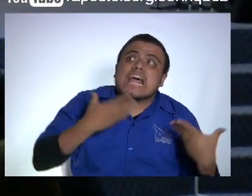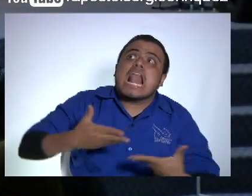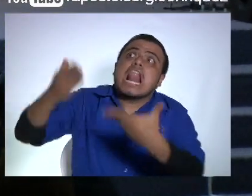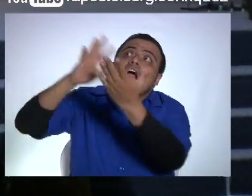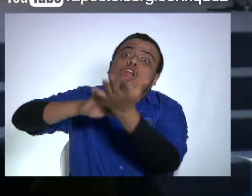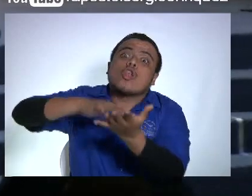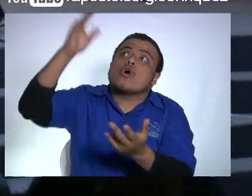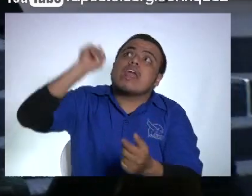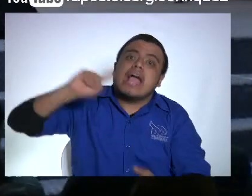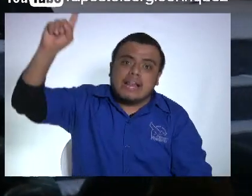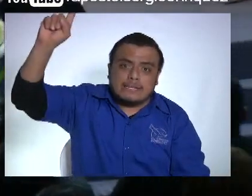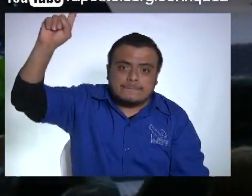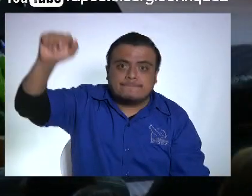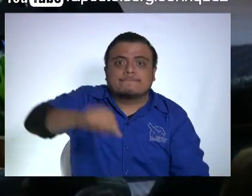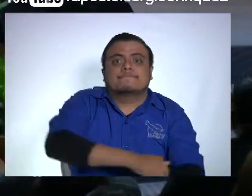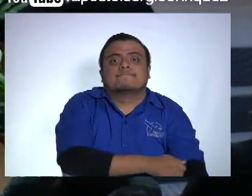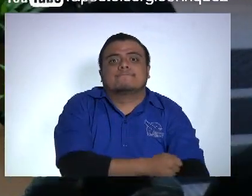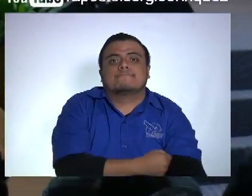Calvario por usted.